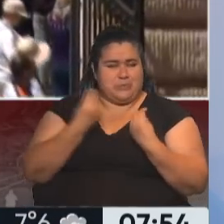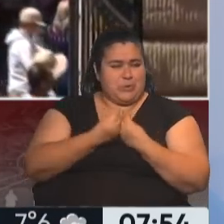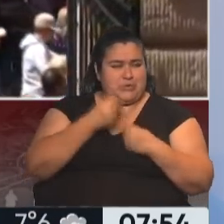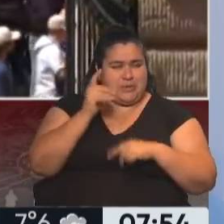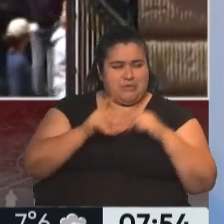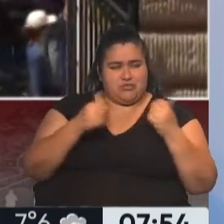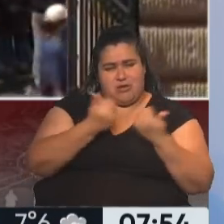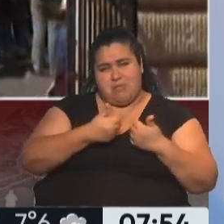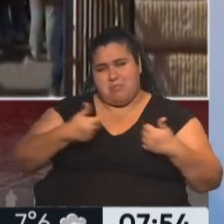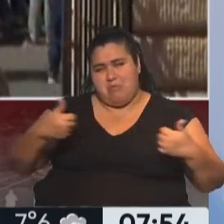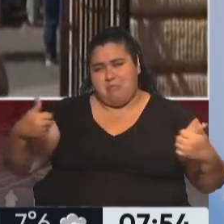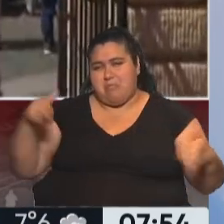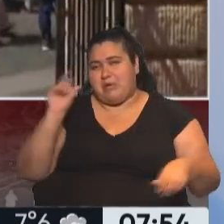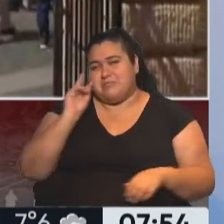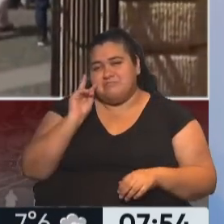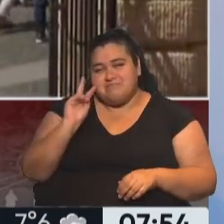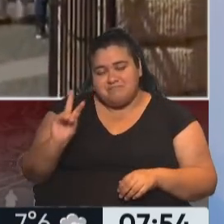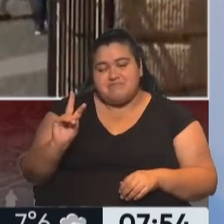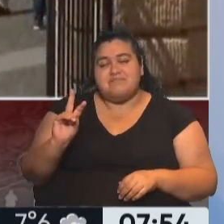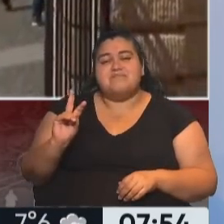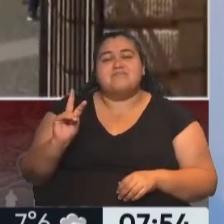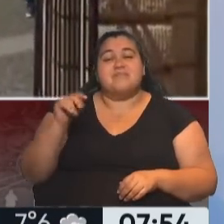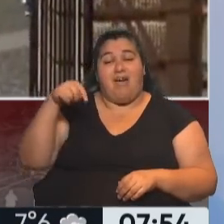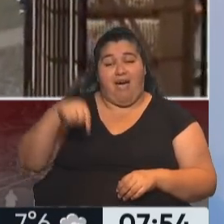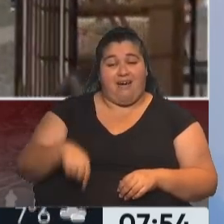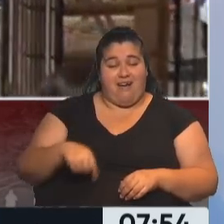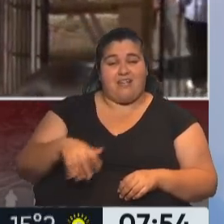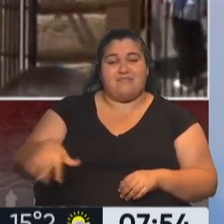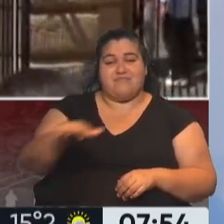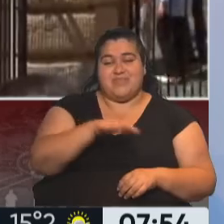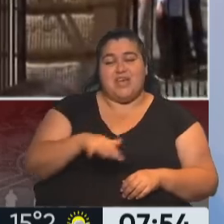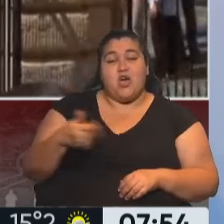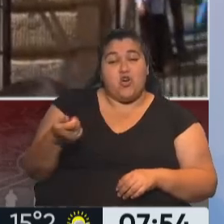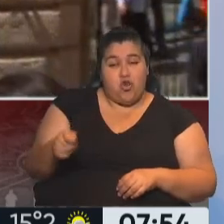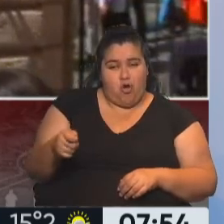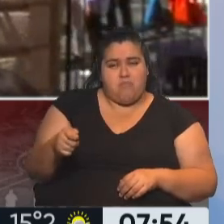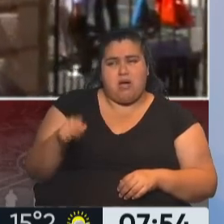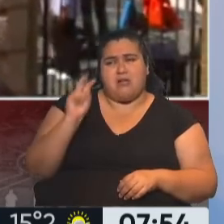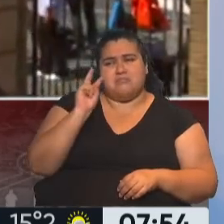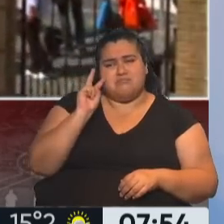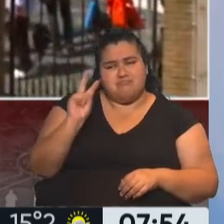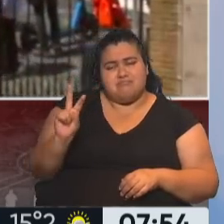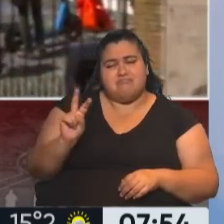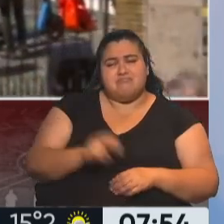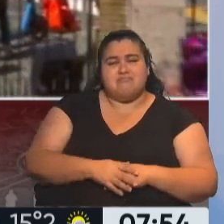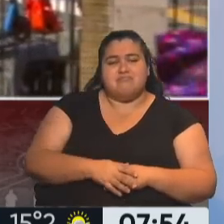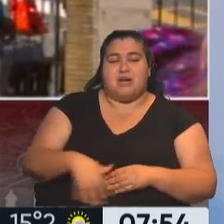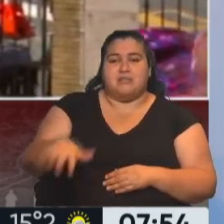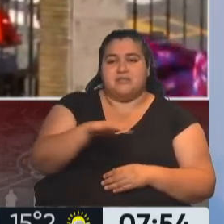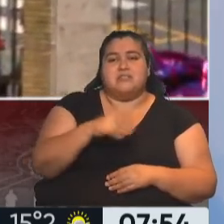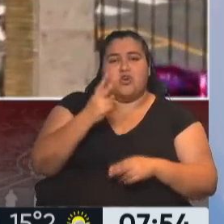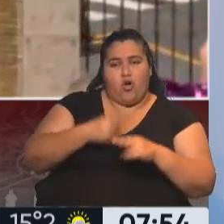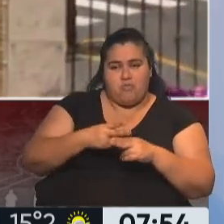de testigos aquí en Roma, que se aseguraron ser parte